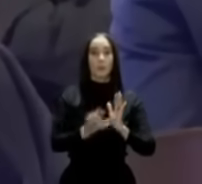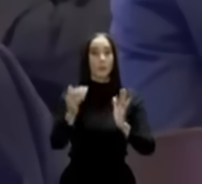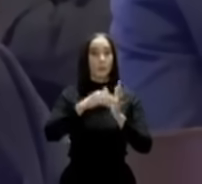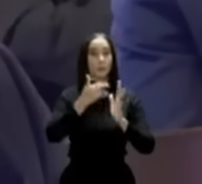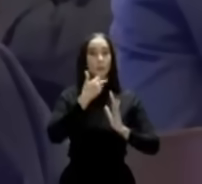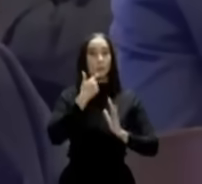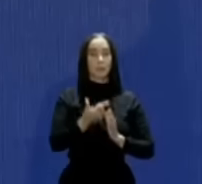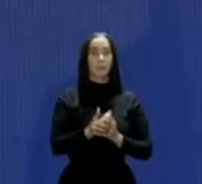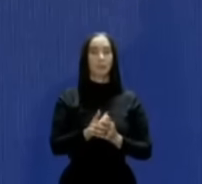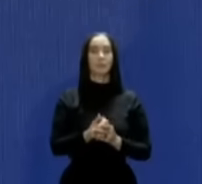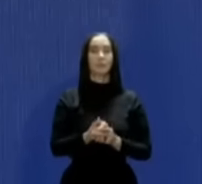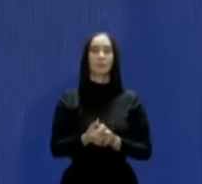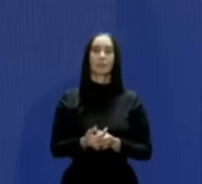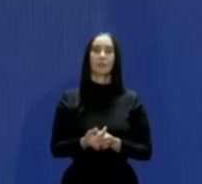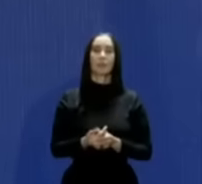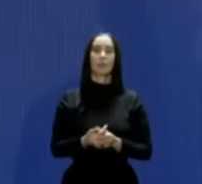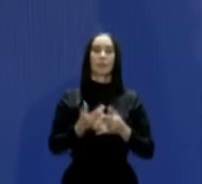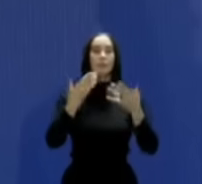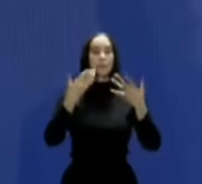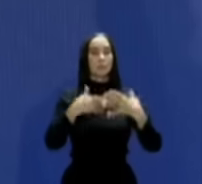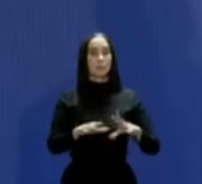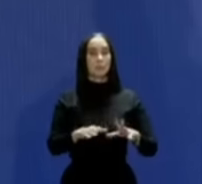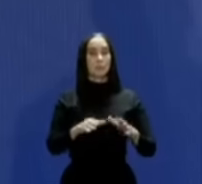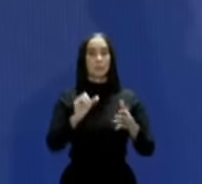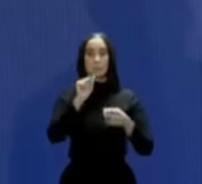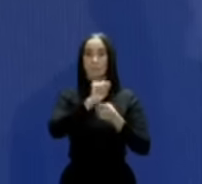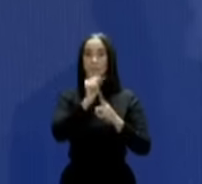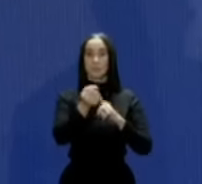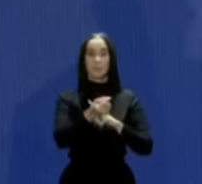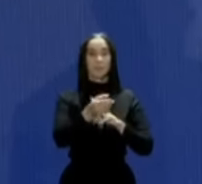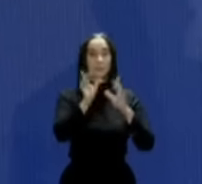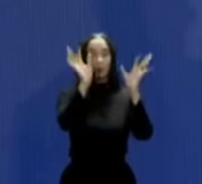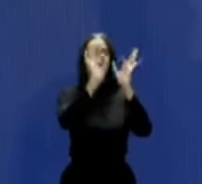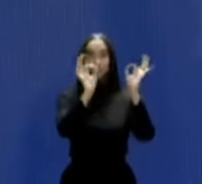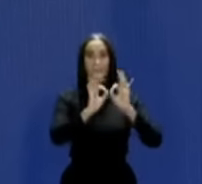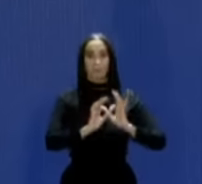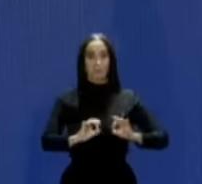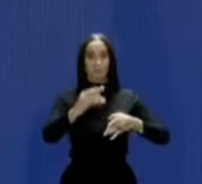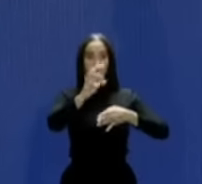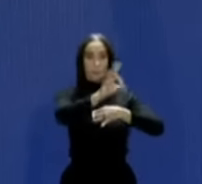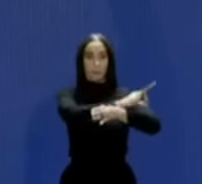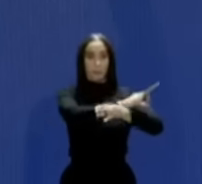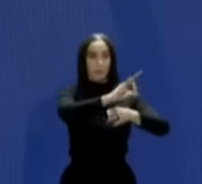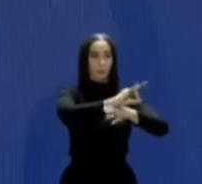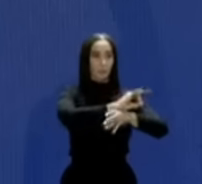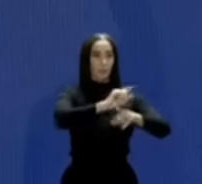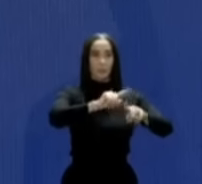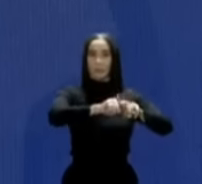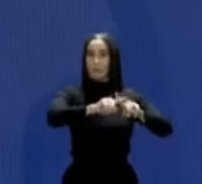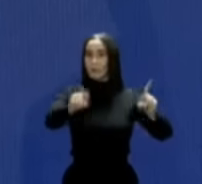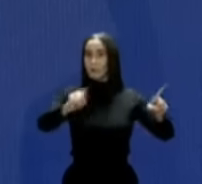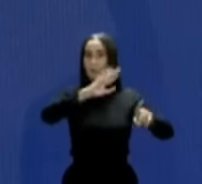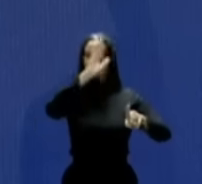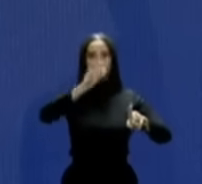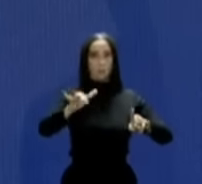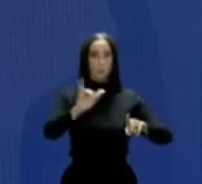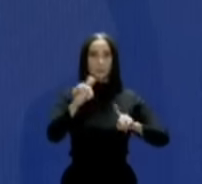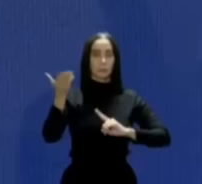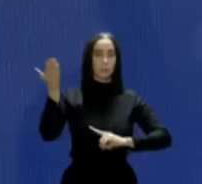repito que ya las condiciones y la forma en que trataremos la frontera nunca ya será la